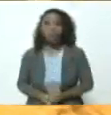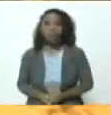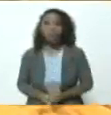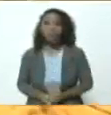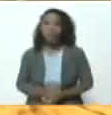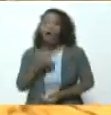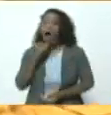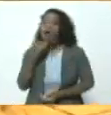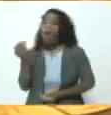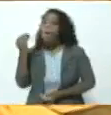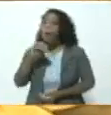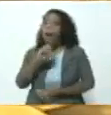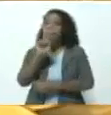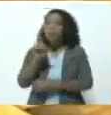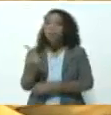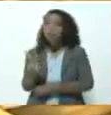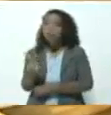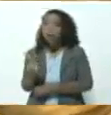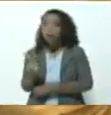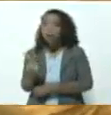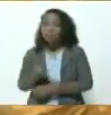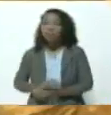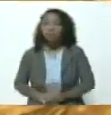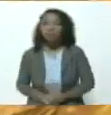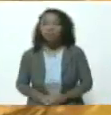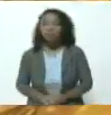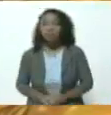¿Alguien más desea realizar una pregunta?